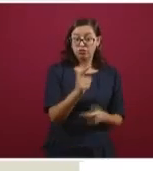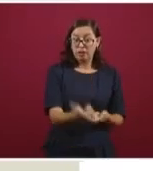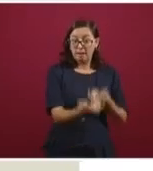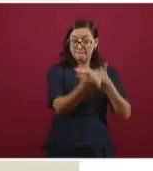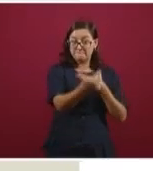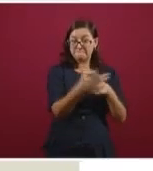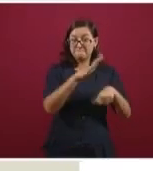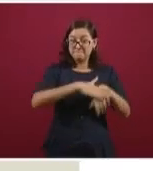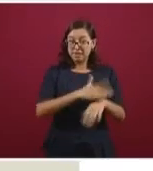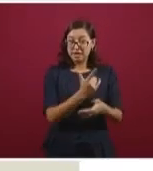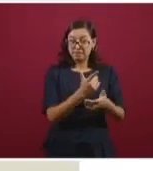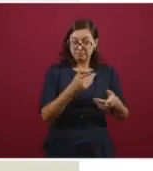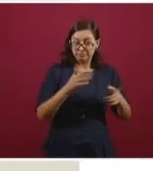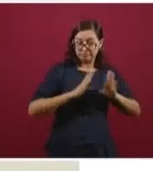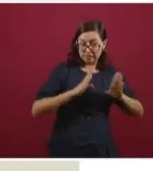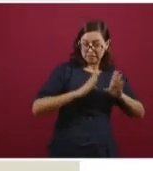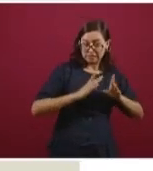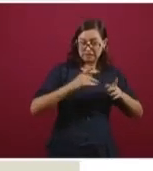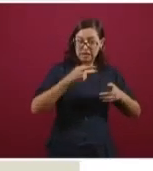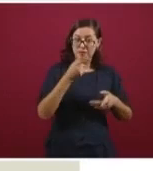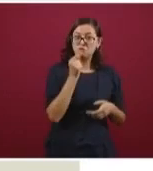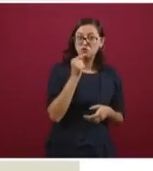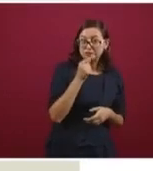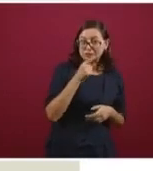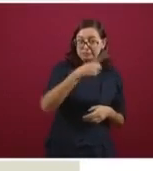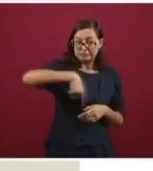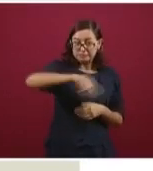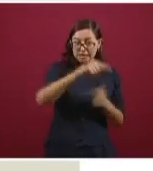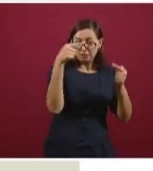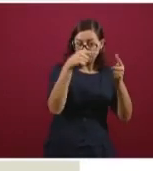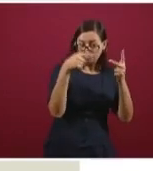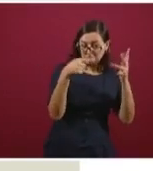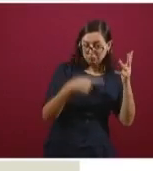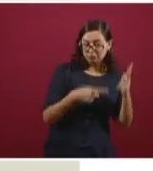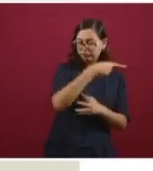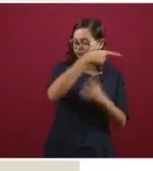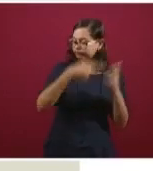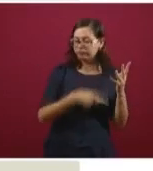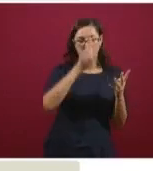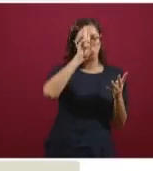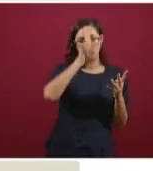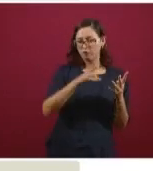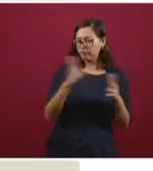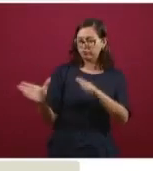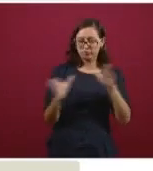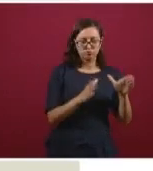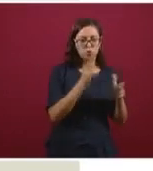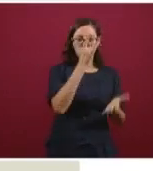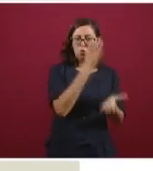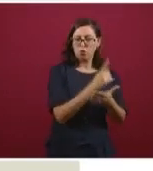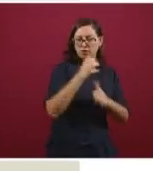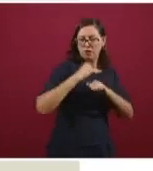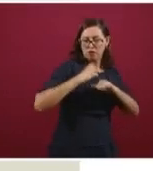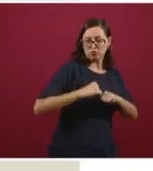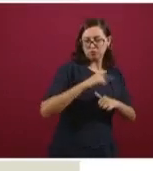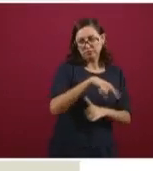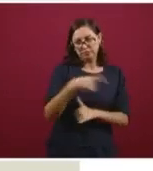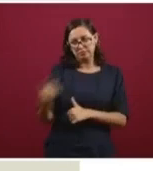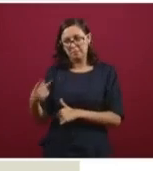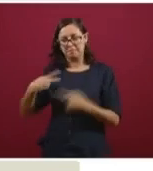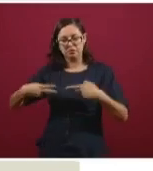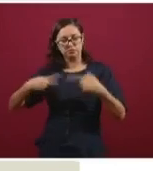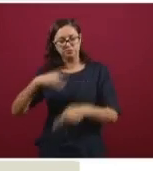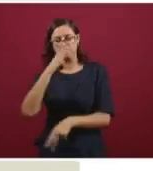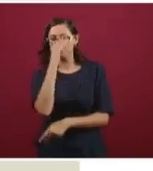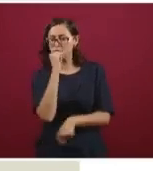las Fuerzas Armadas. En la propia ley está establecido cuáles son las que son de uso exclusivo para las Fuerzas Armadas. También